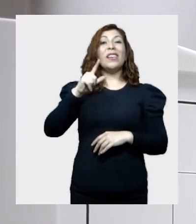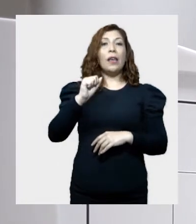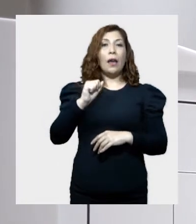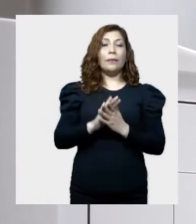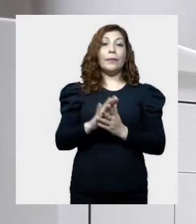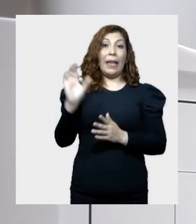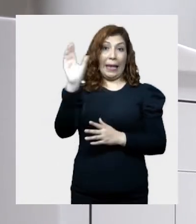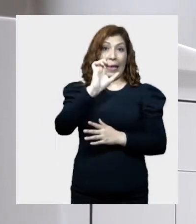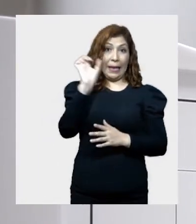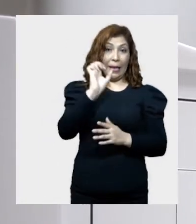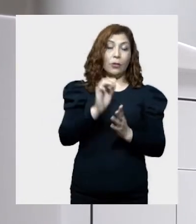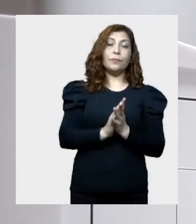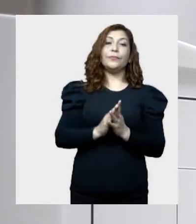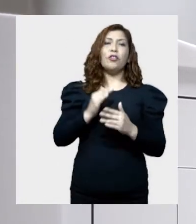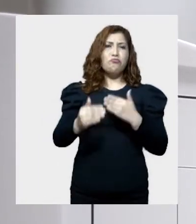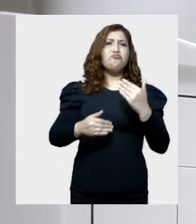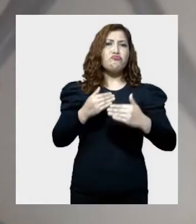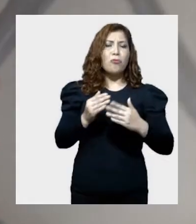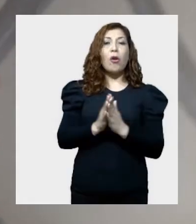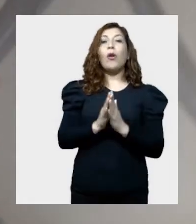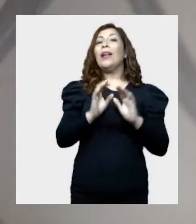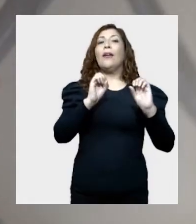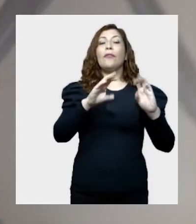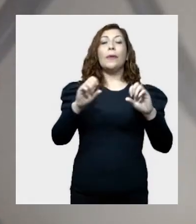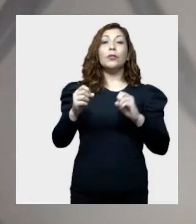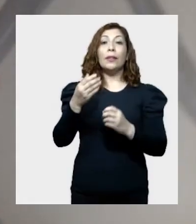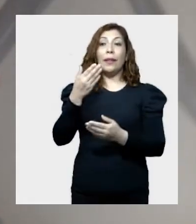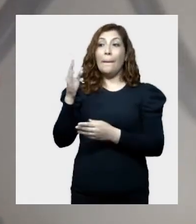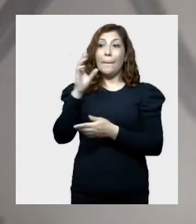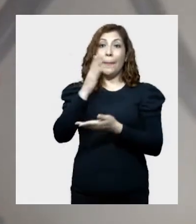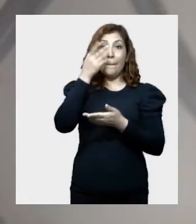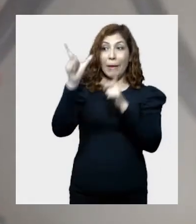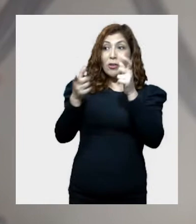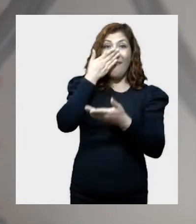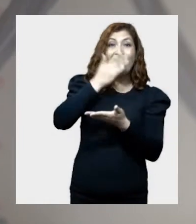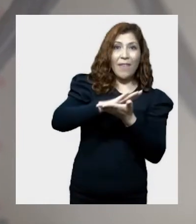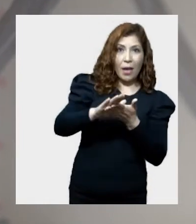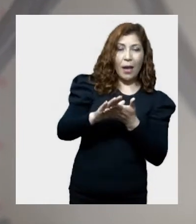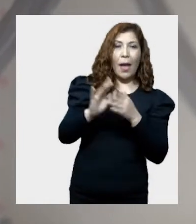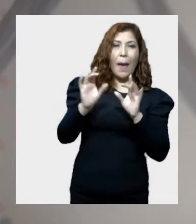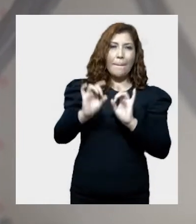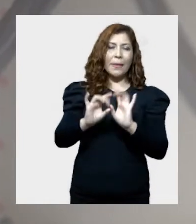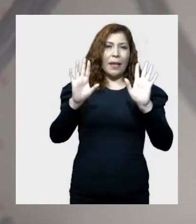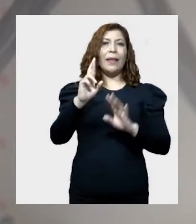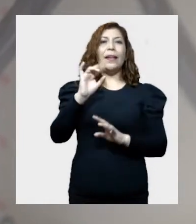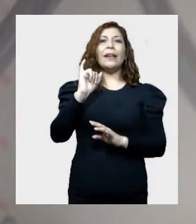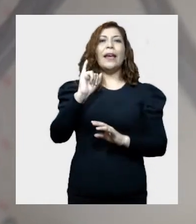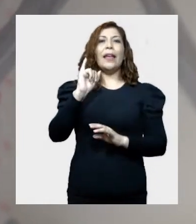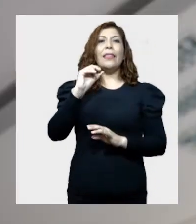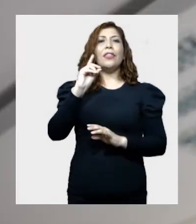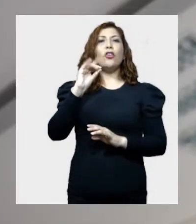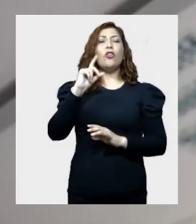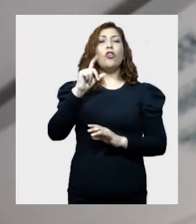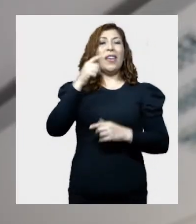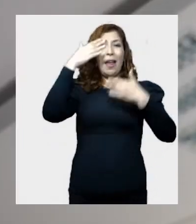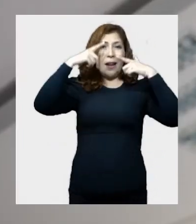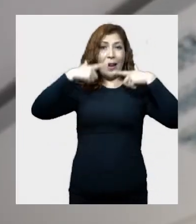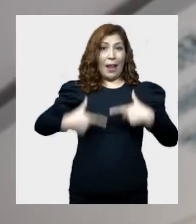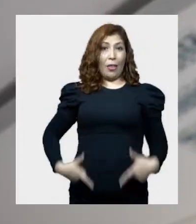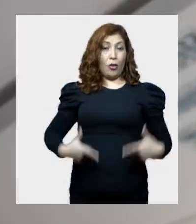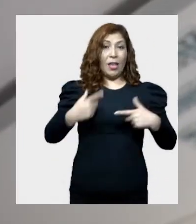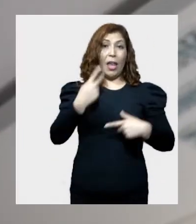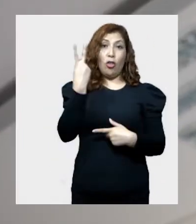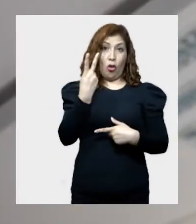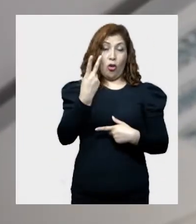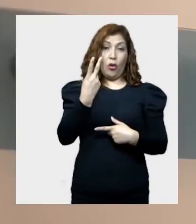en enero se continuó con la formación de becados de la especialidad de radiología, donde ya se cuenta con 3 becados de segundo año